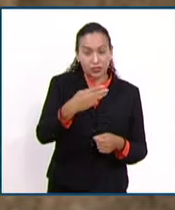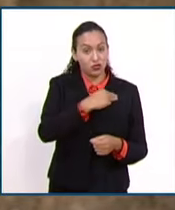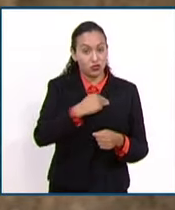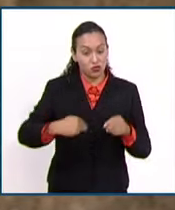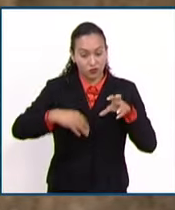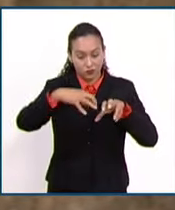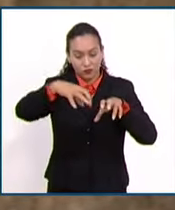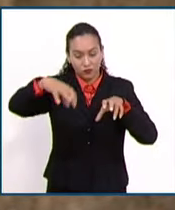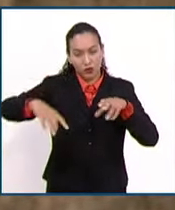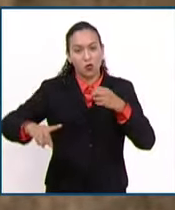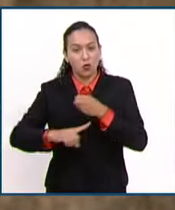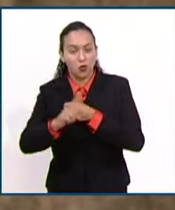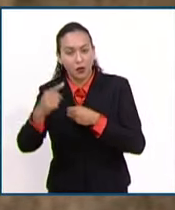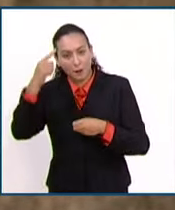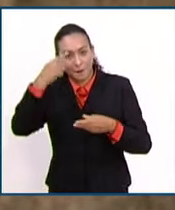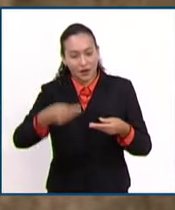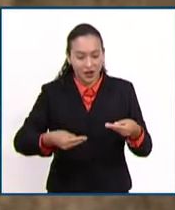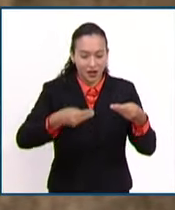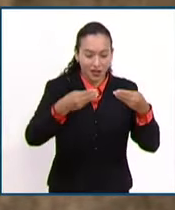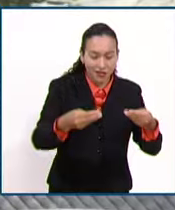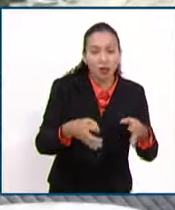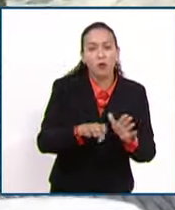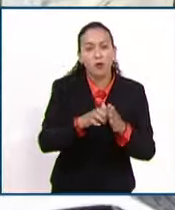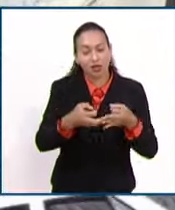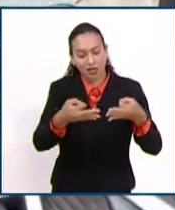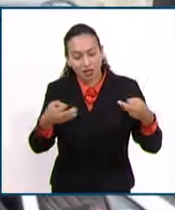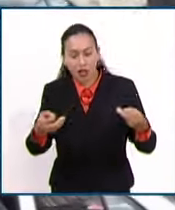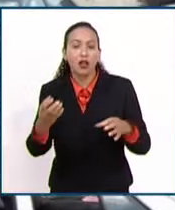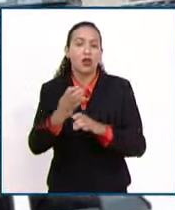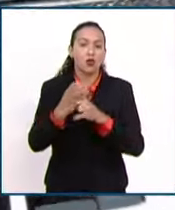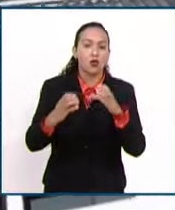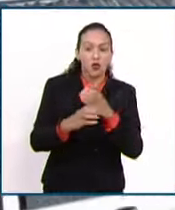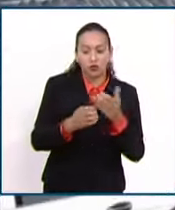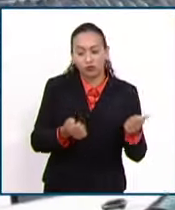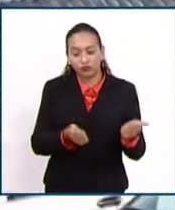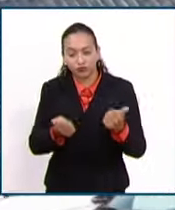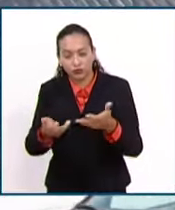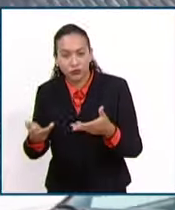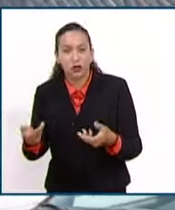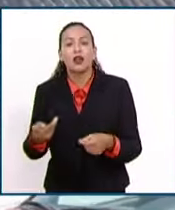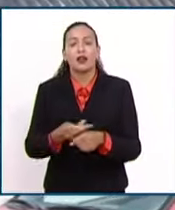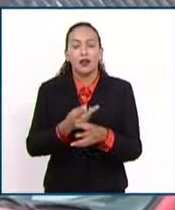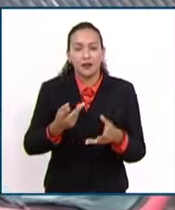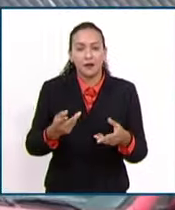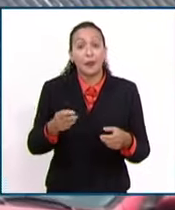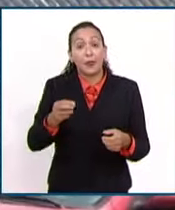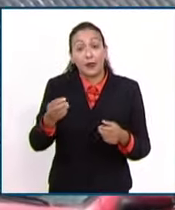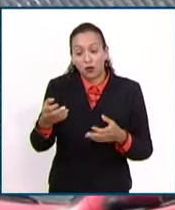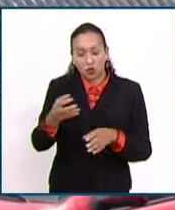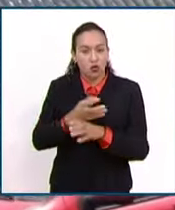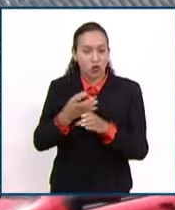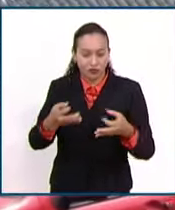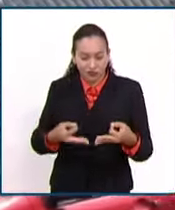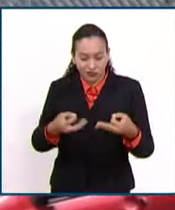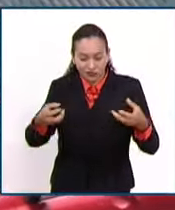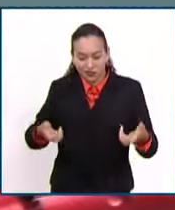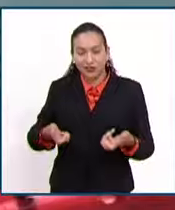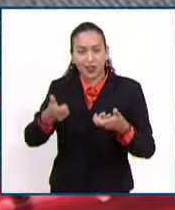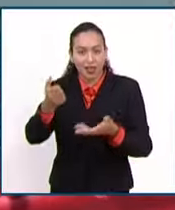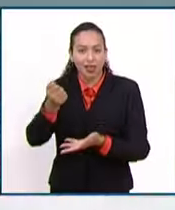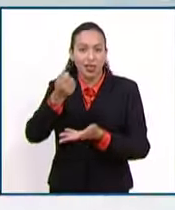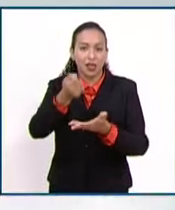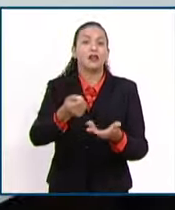en el proceso de entrega-recepción del patrimonio mobiliario e inmobiliario, los recursos humanos y financieros, entre